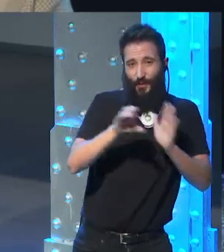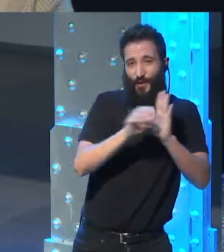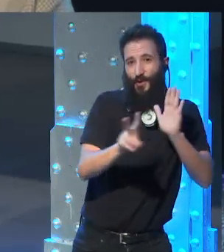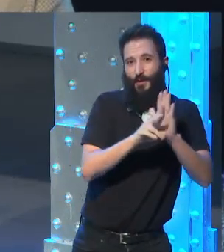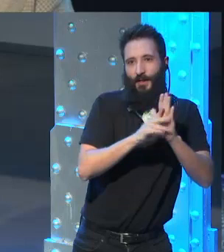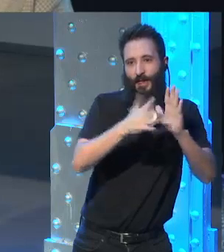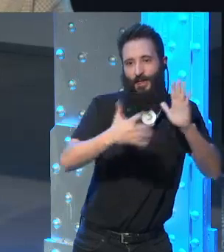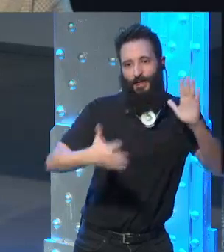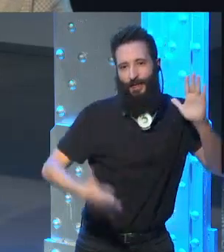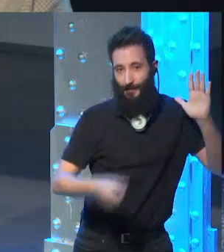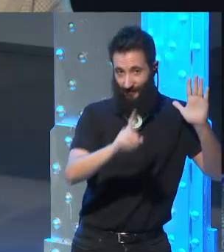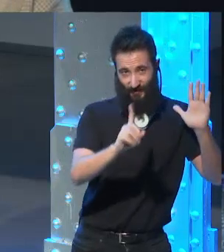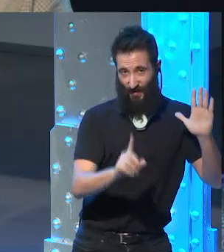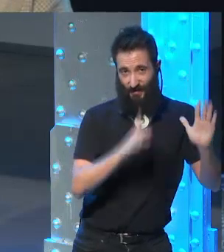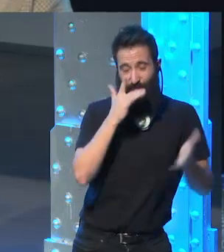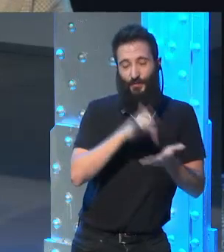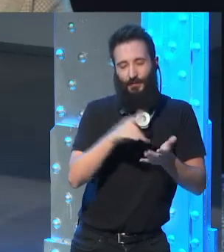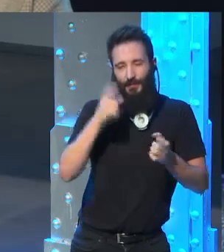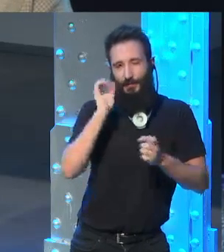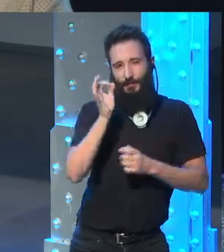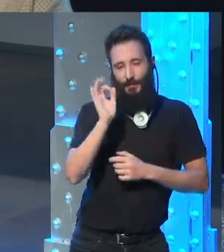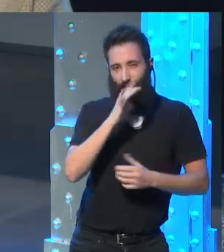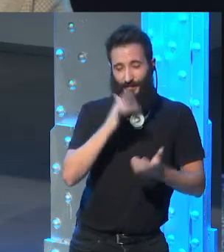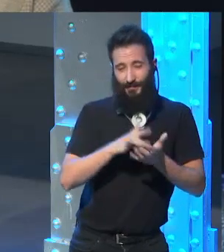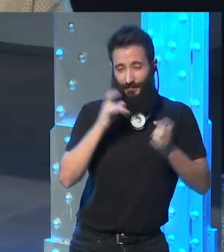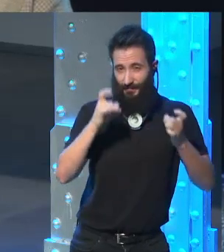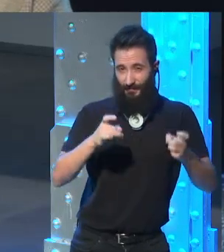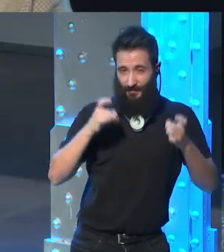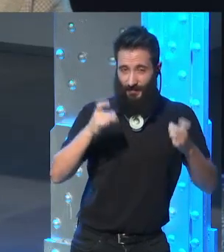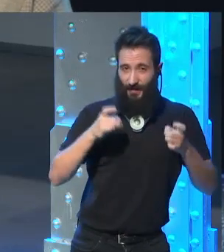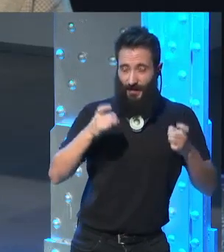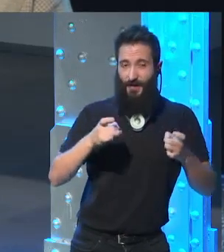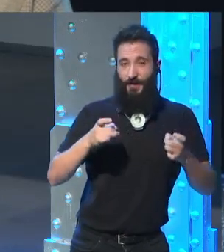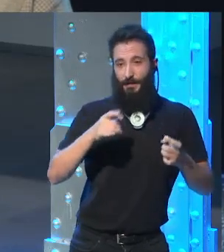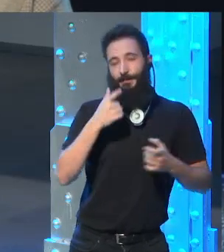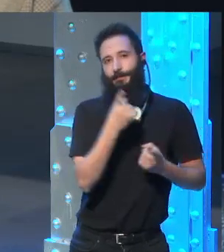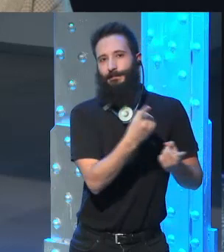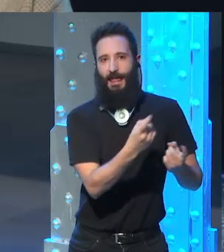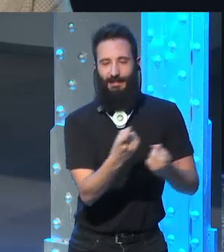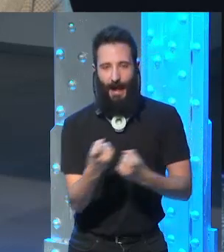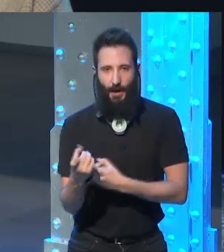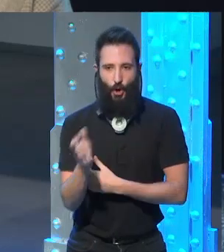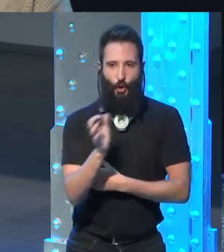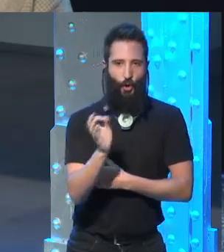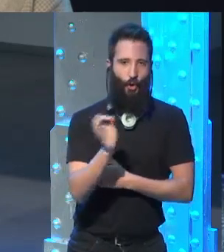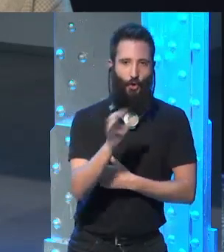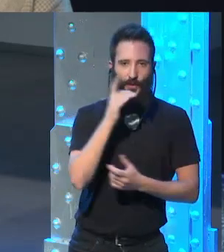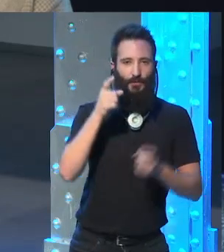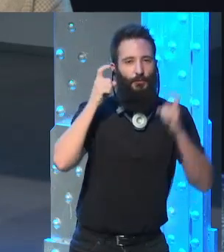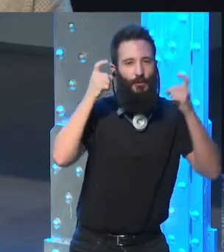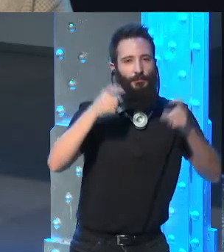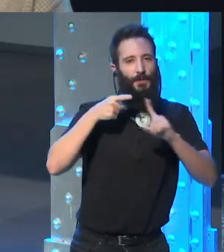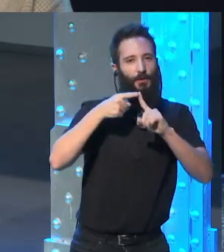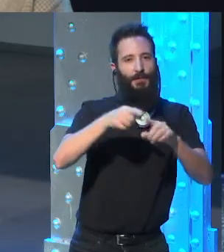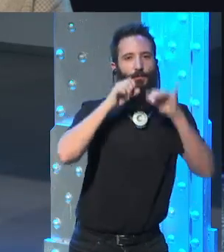currículum, lógicamente, pero sí que yo creo que es necesario a nivel divulgativo